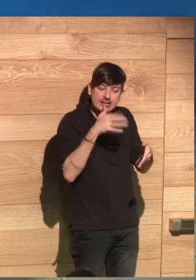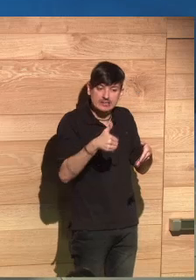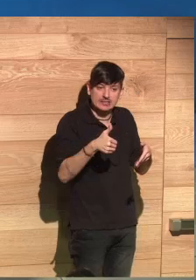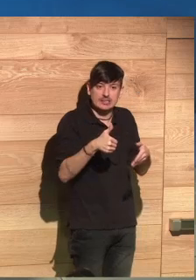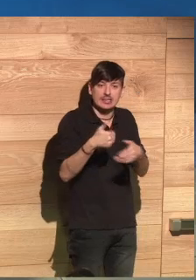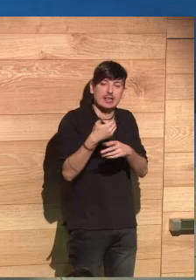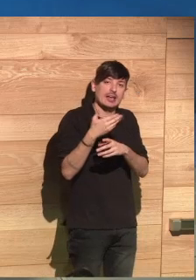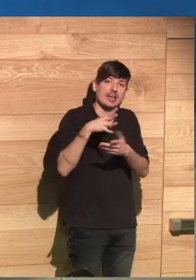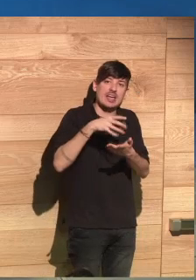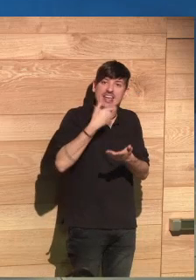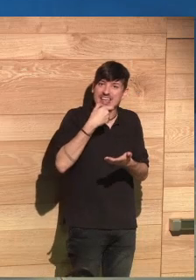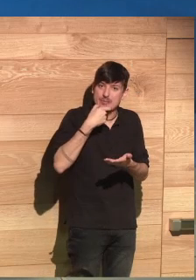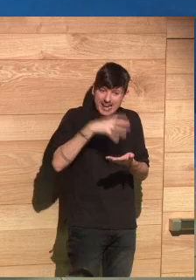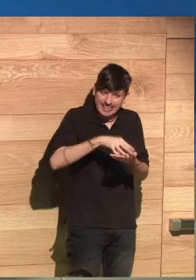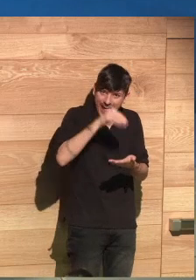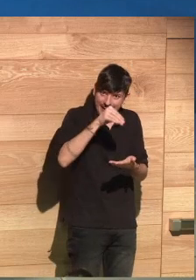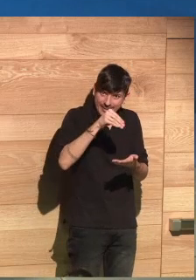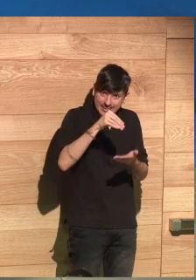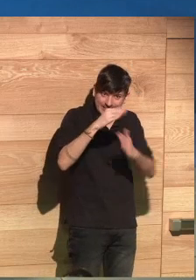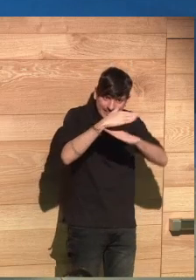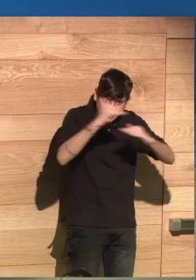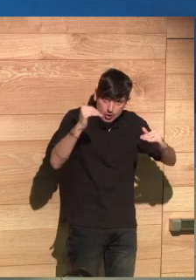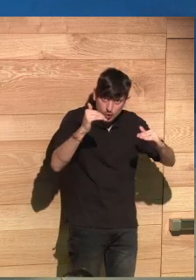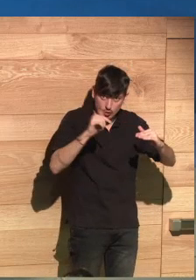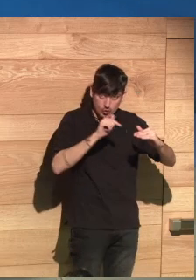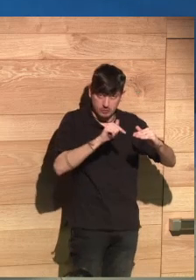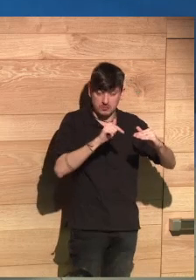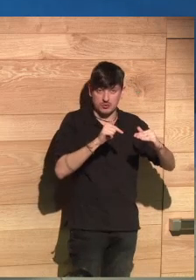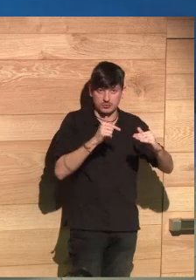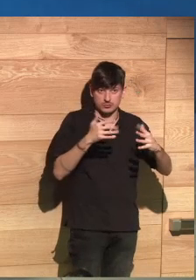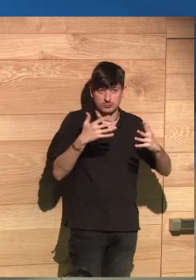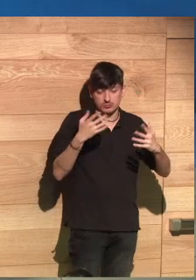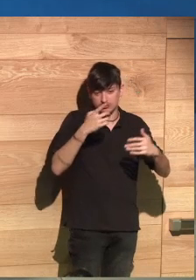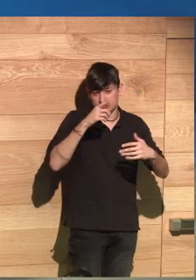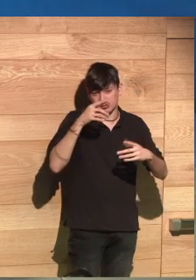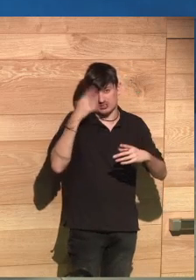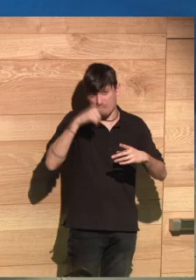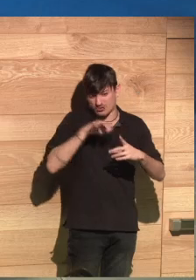de Gibraltar, y que todos sabemos lo que a diario registra, ¿no?